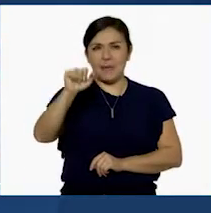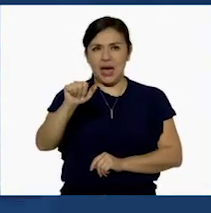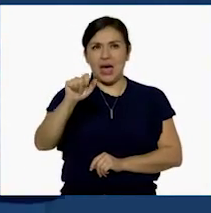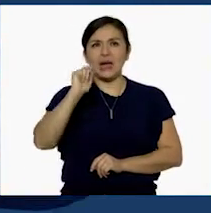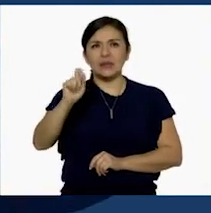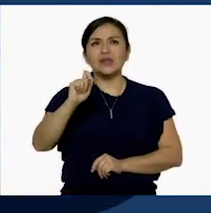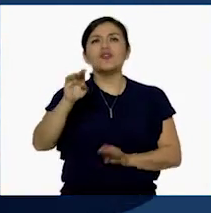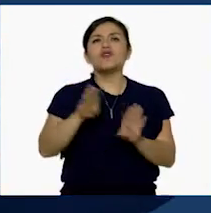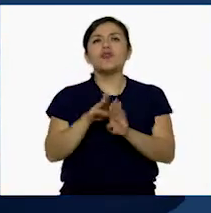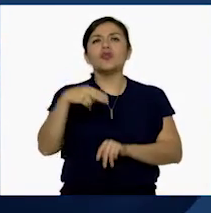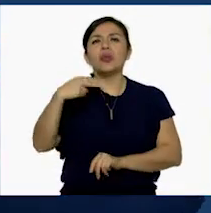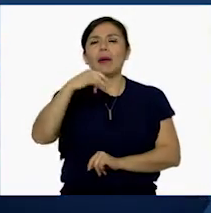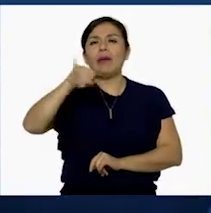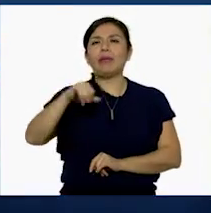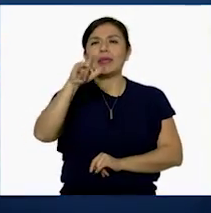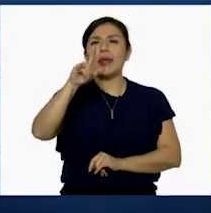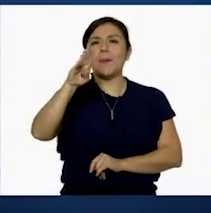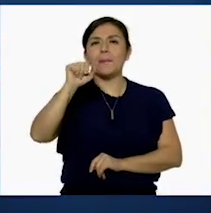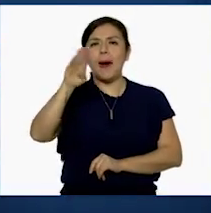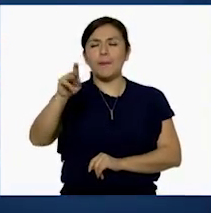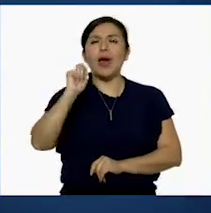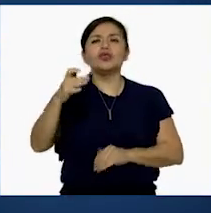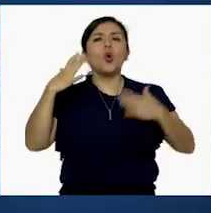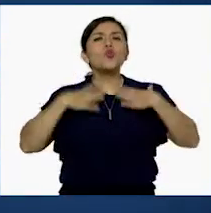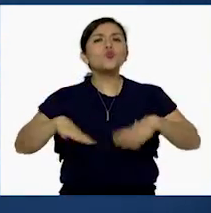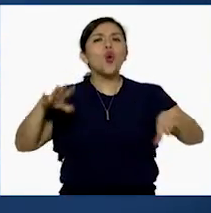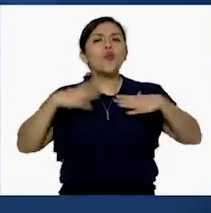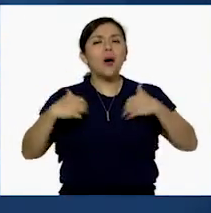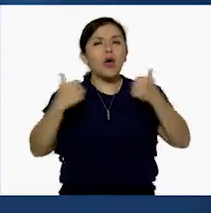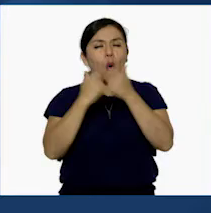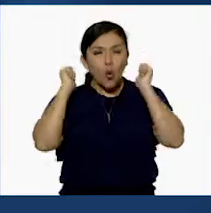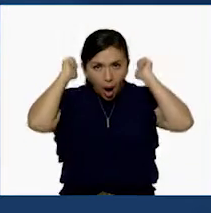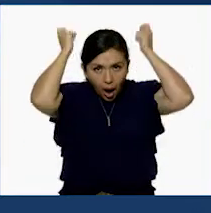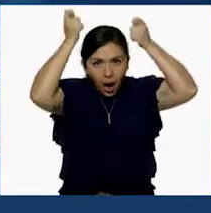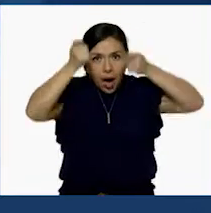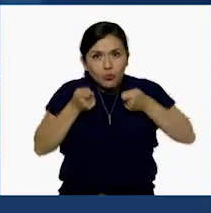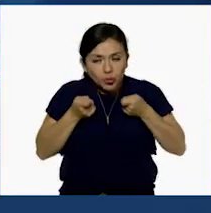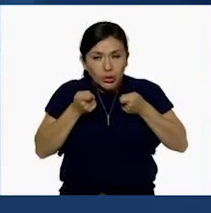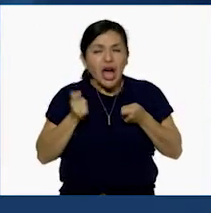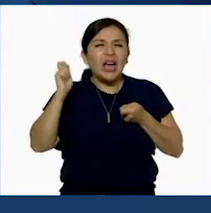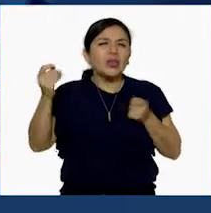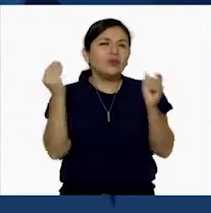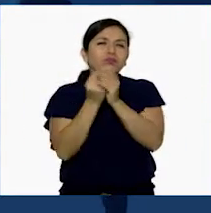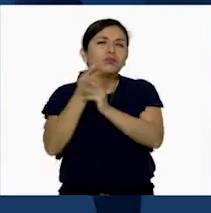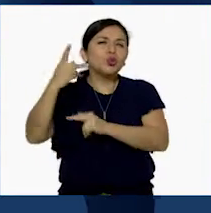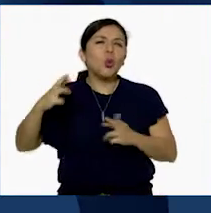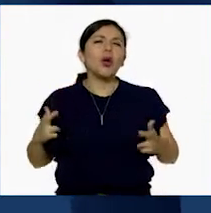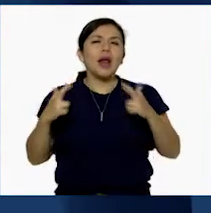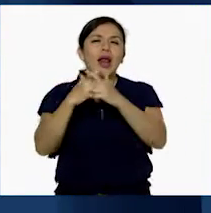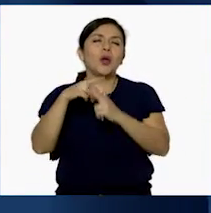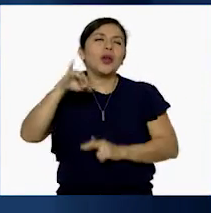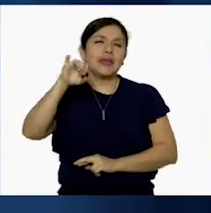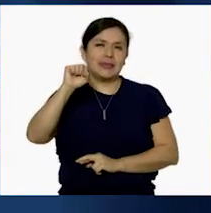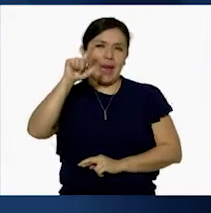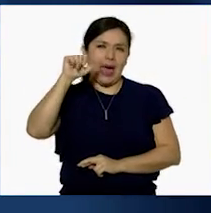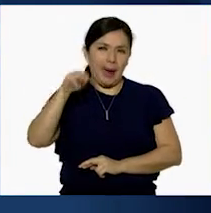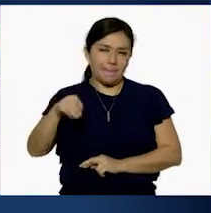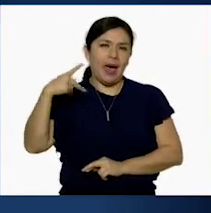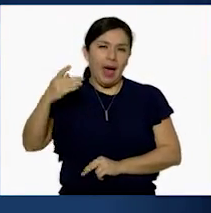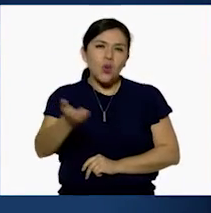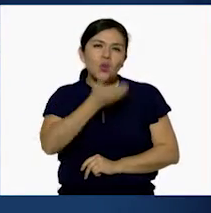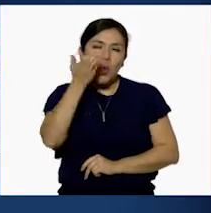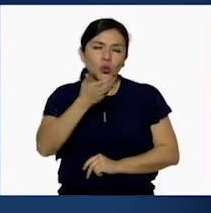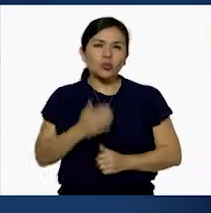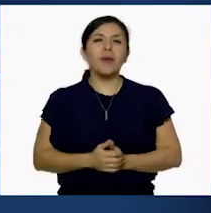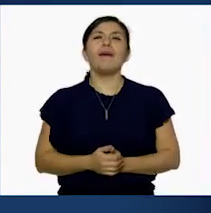jilbab. Pieza de vestir con capucha que usan los moros, es decir, quienes profesan la religión islámica. Ah,